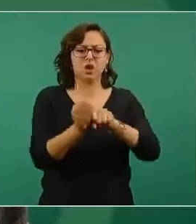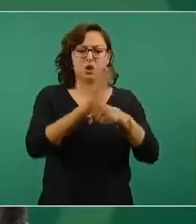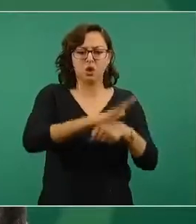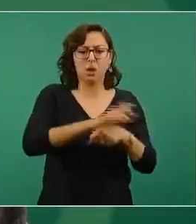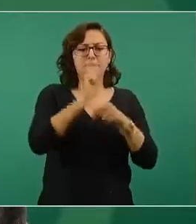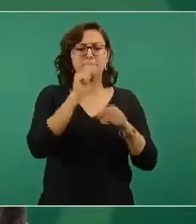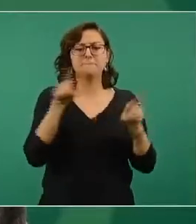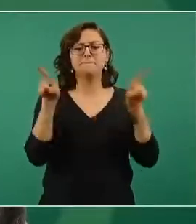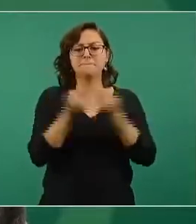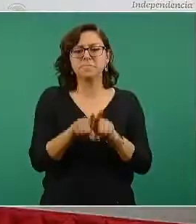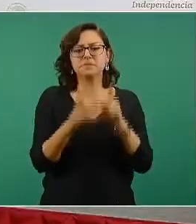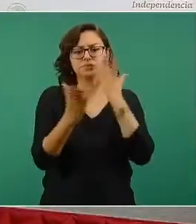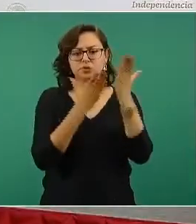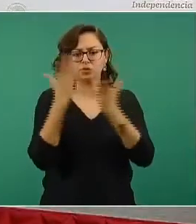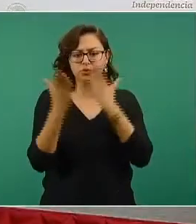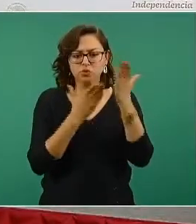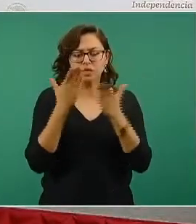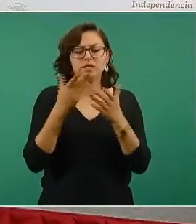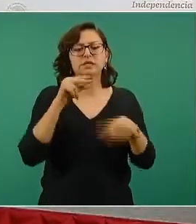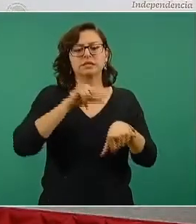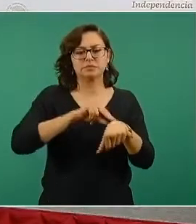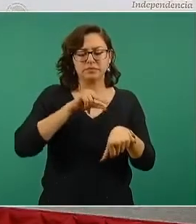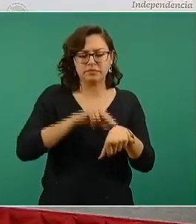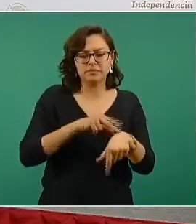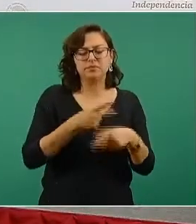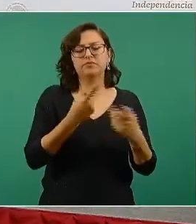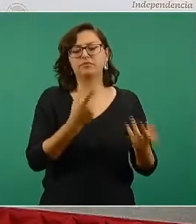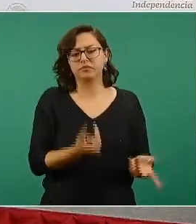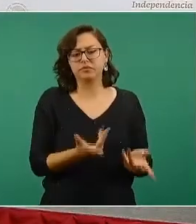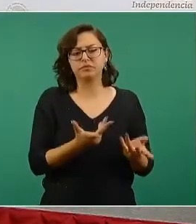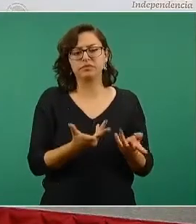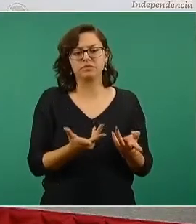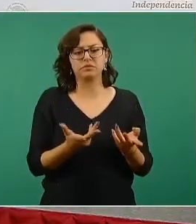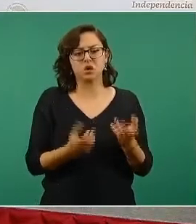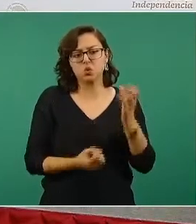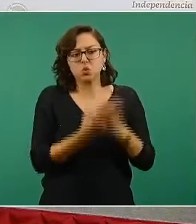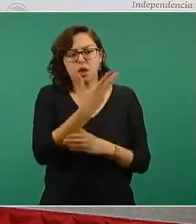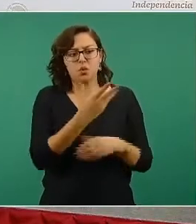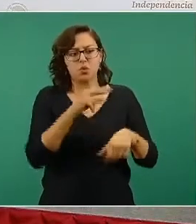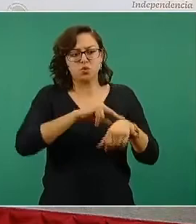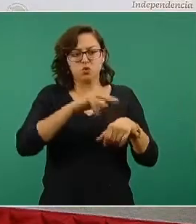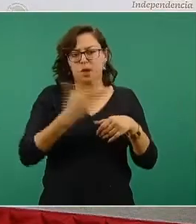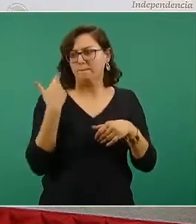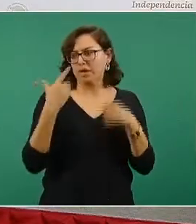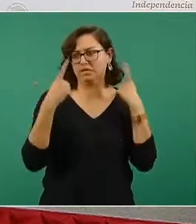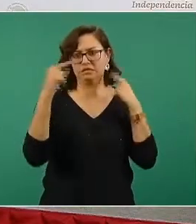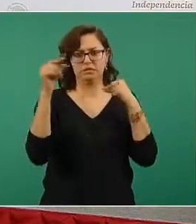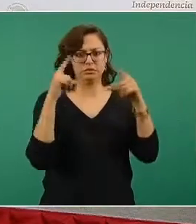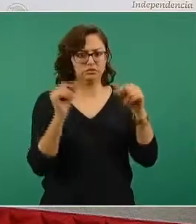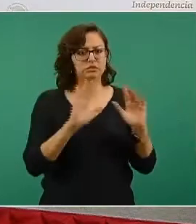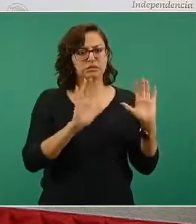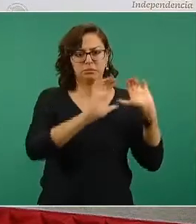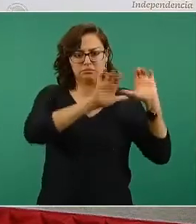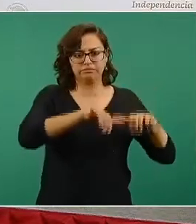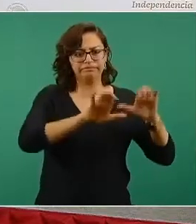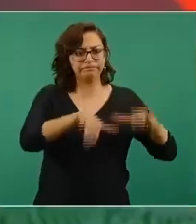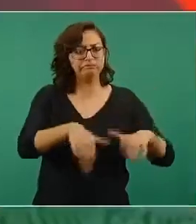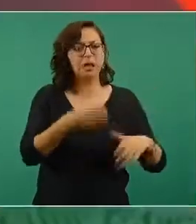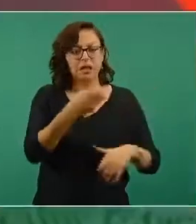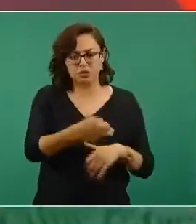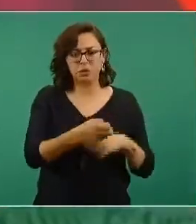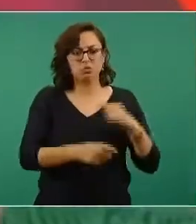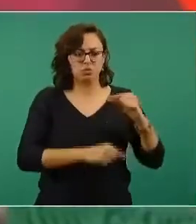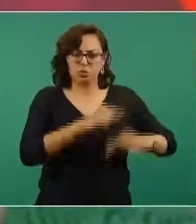médicos pasantes, médicos internos, de los que cambiaron, ¿no? Entonces se han ido incluyendo, y